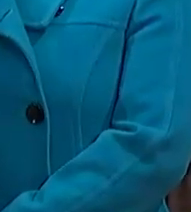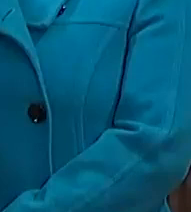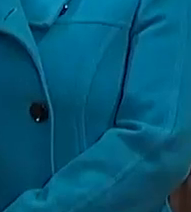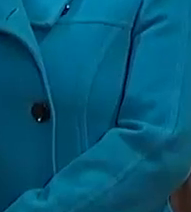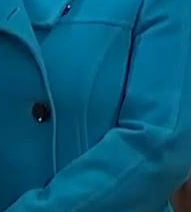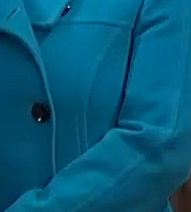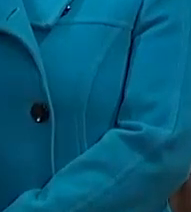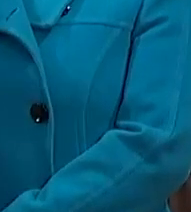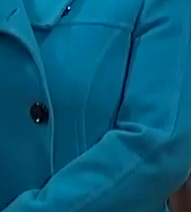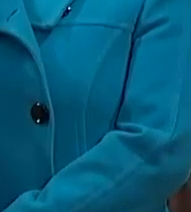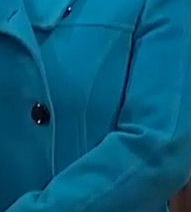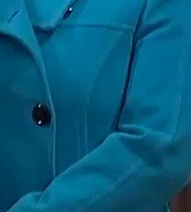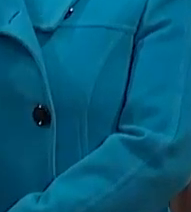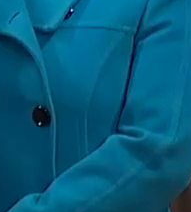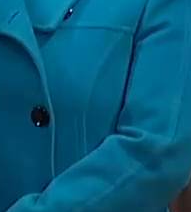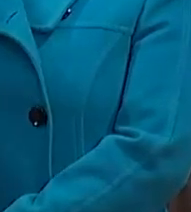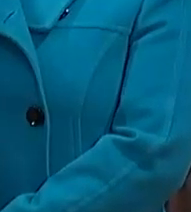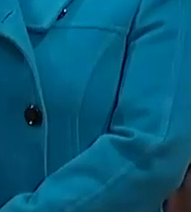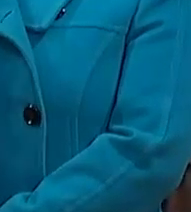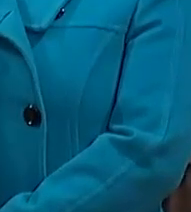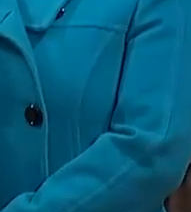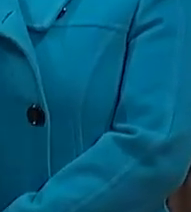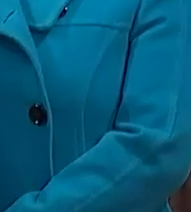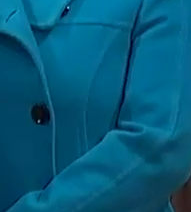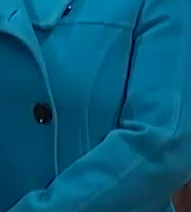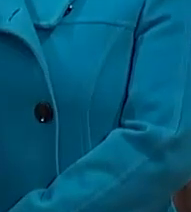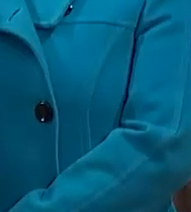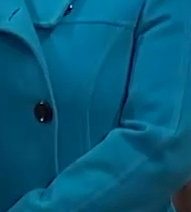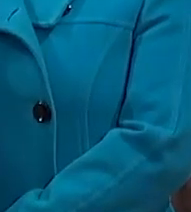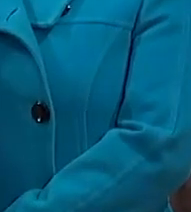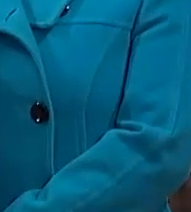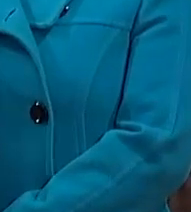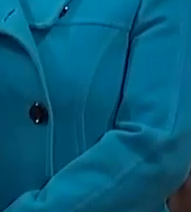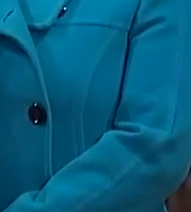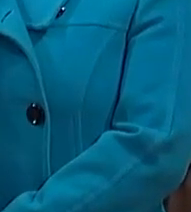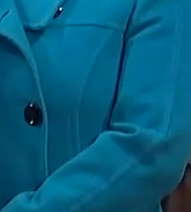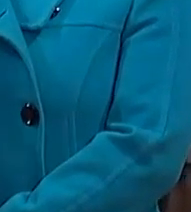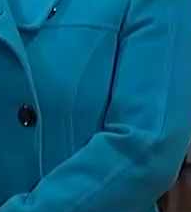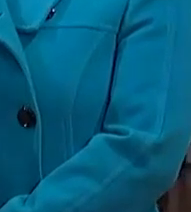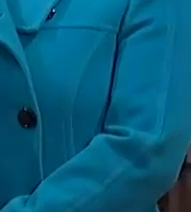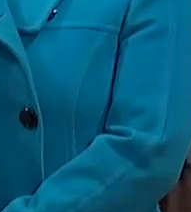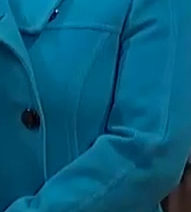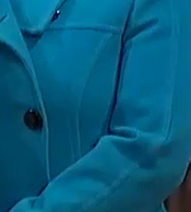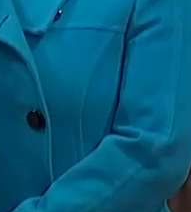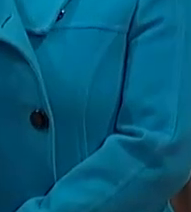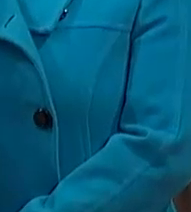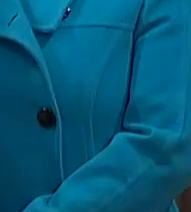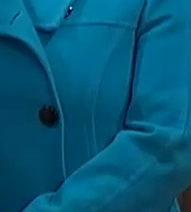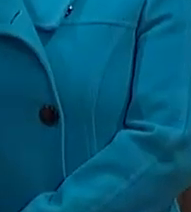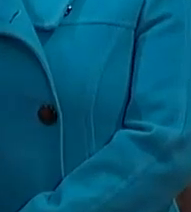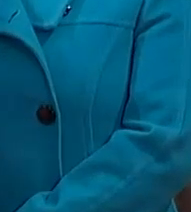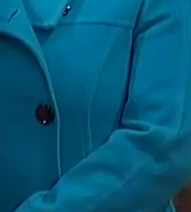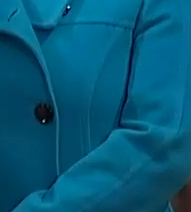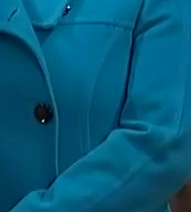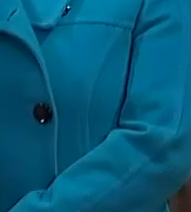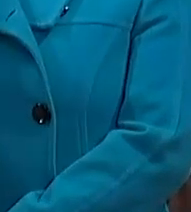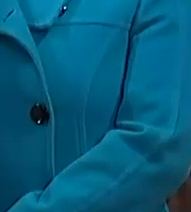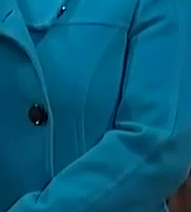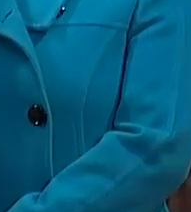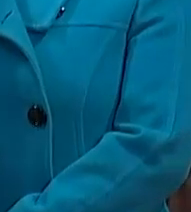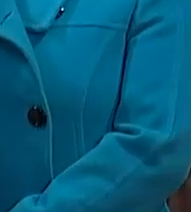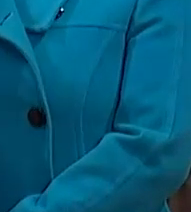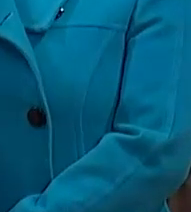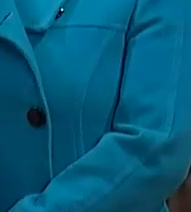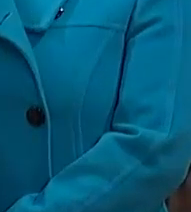considerando los recurrentes casos de intoxicación que han habido en la zona de operación de la fundición